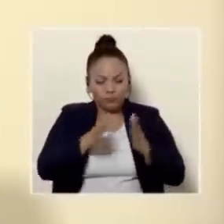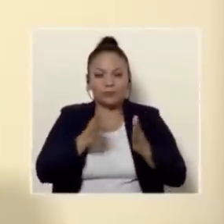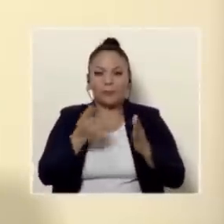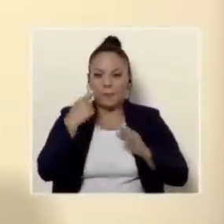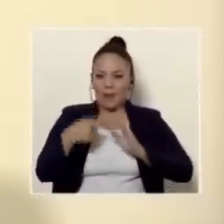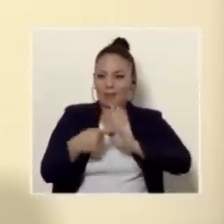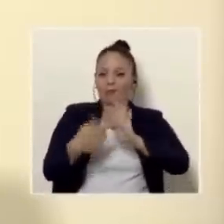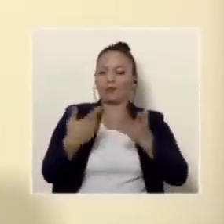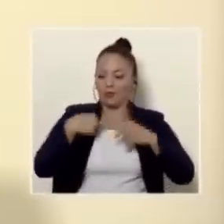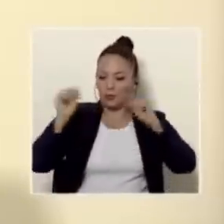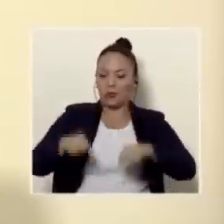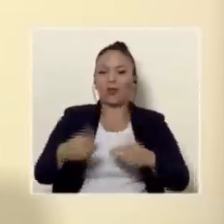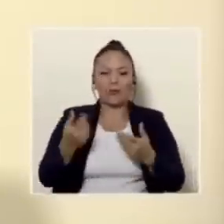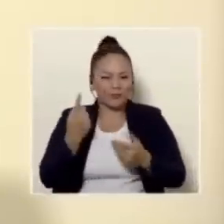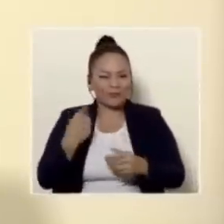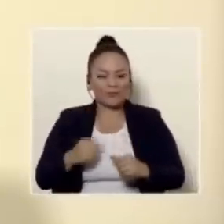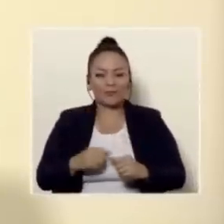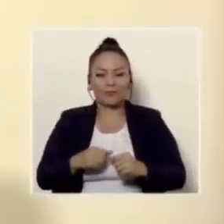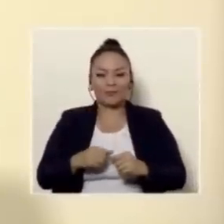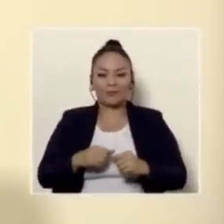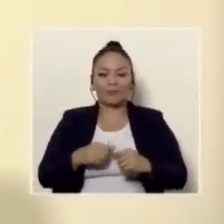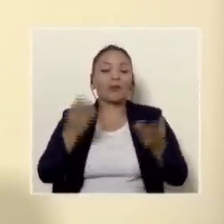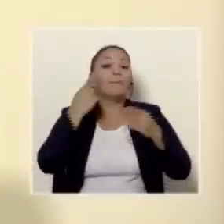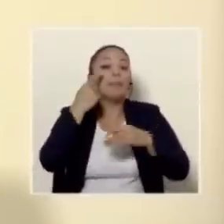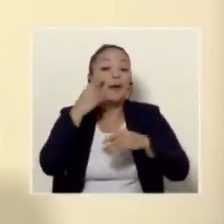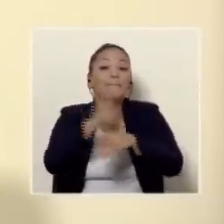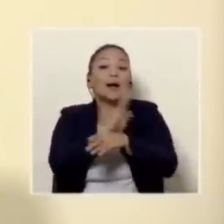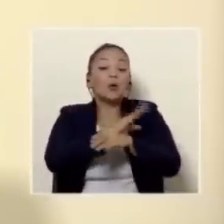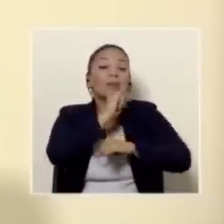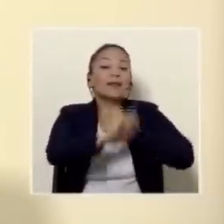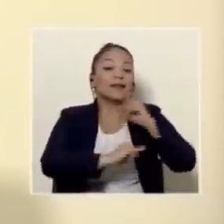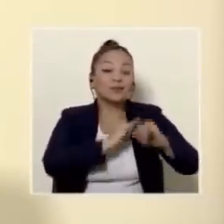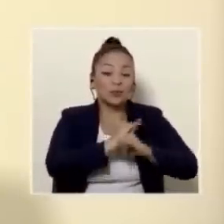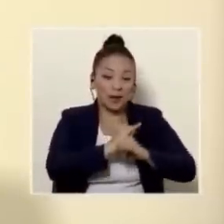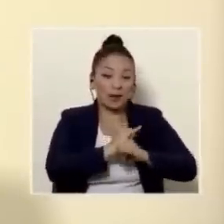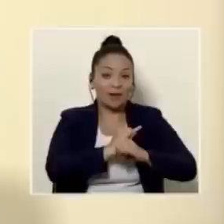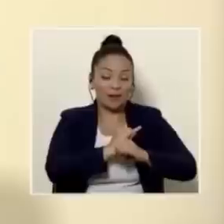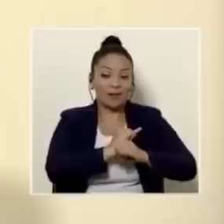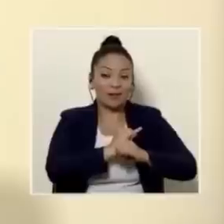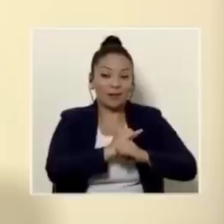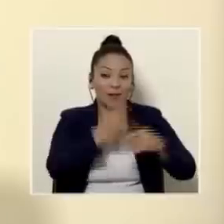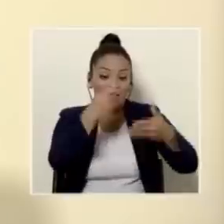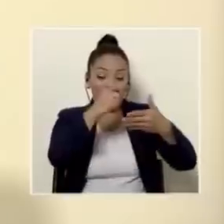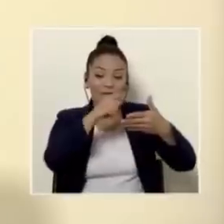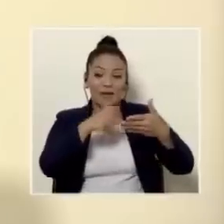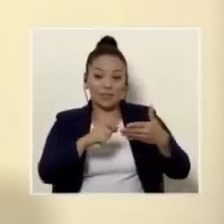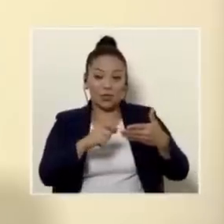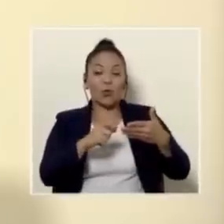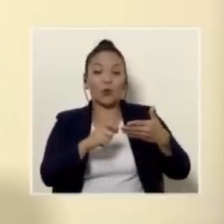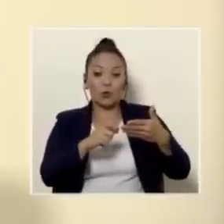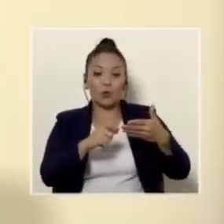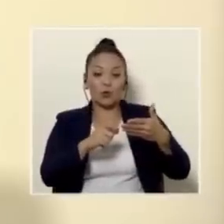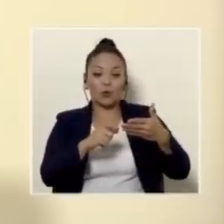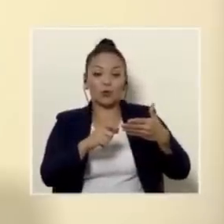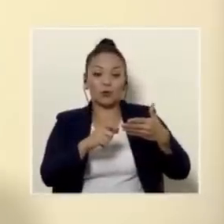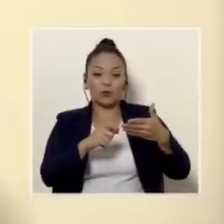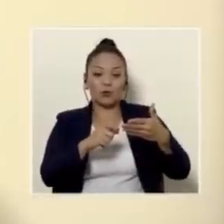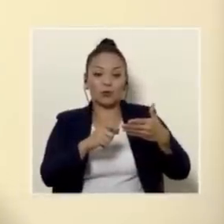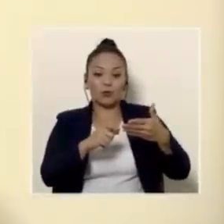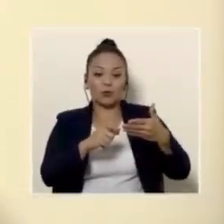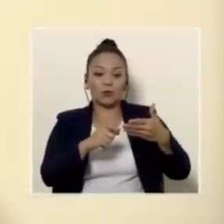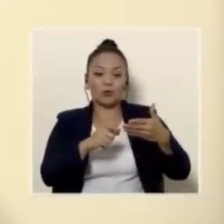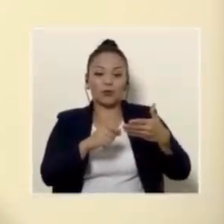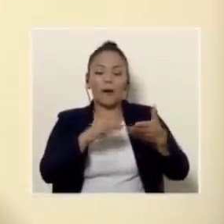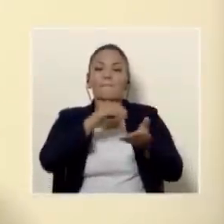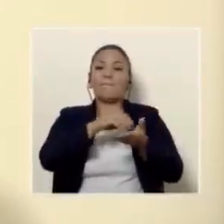Y demuestro hasta en los bancos internacionales hasta la calificación de crédito, eso de la mancha